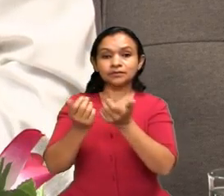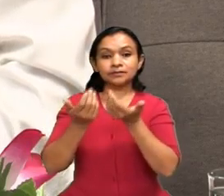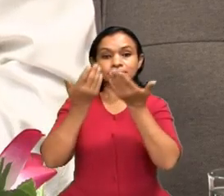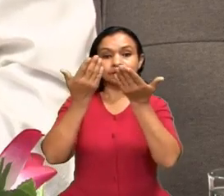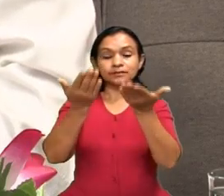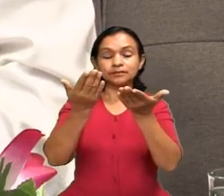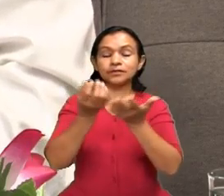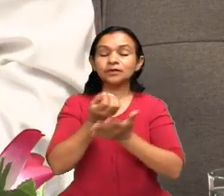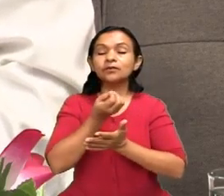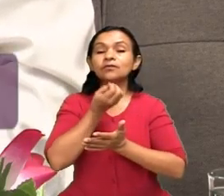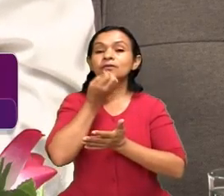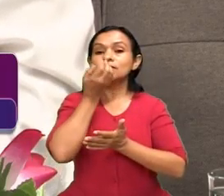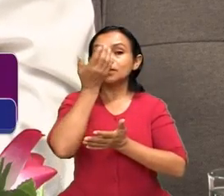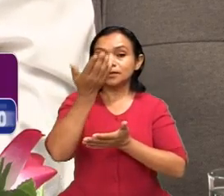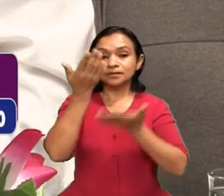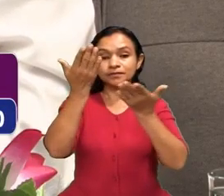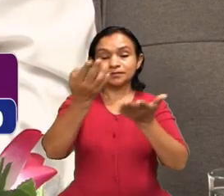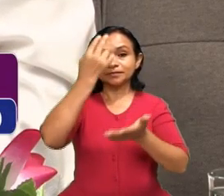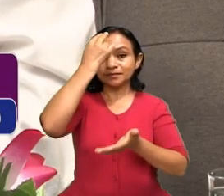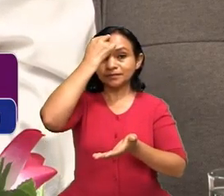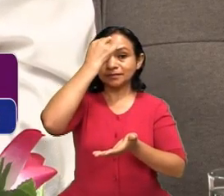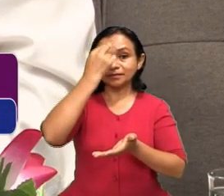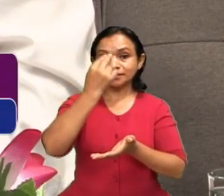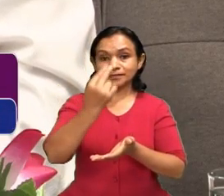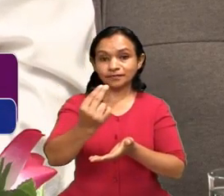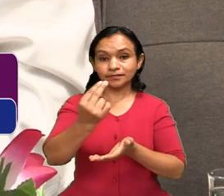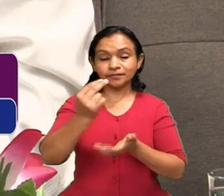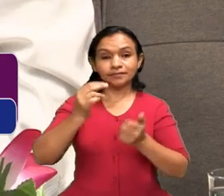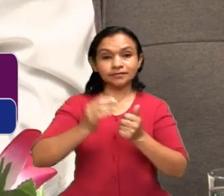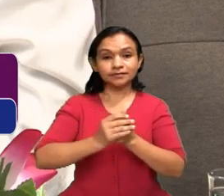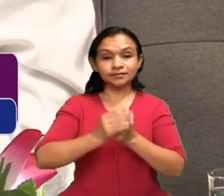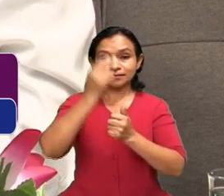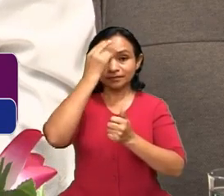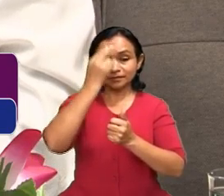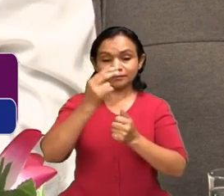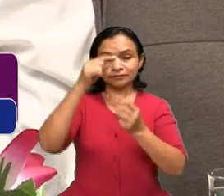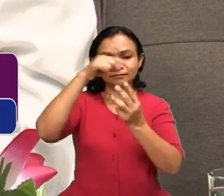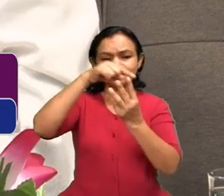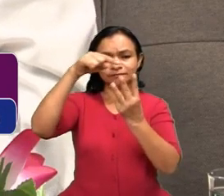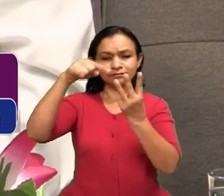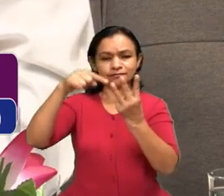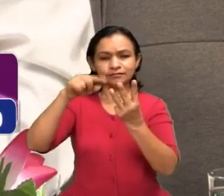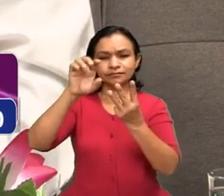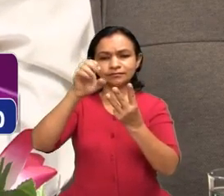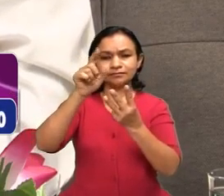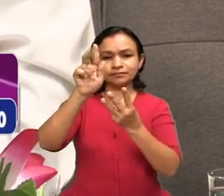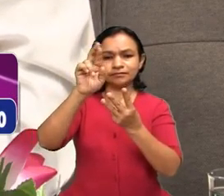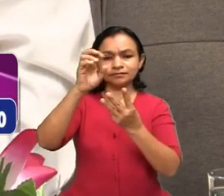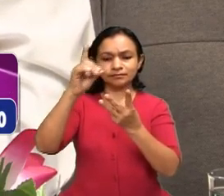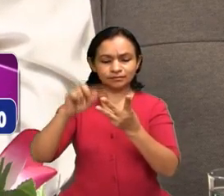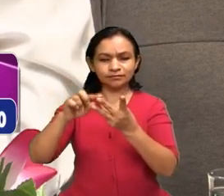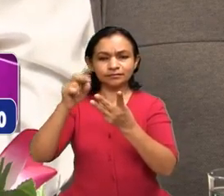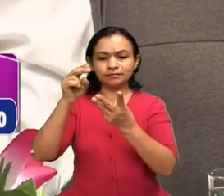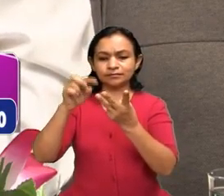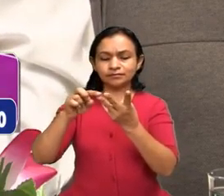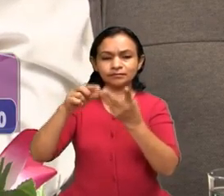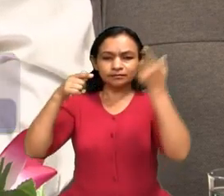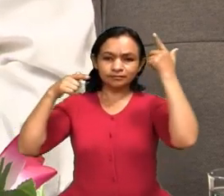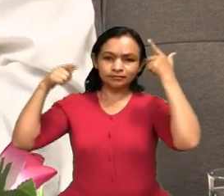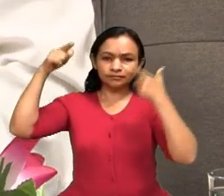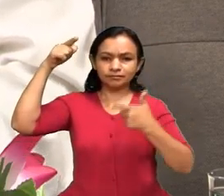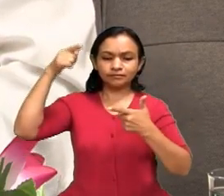una ofrenda, a rendirle homenaje a los tres generales, a Estrada, a Mansor, a Sandino, en el lugar